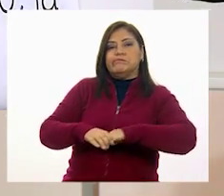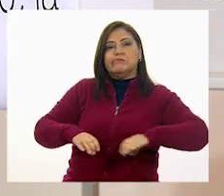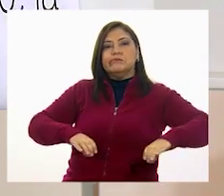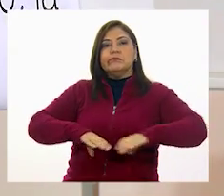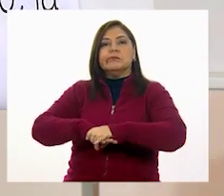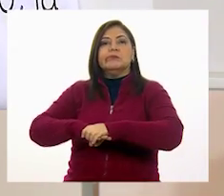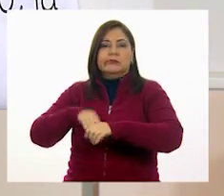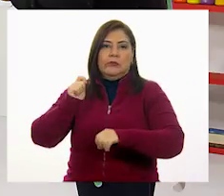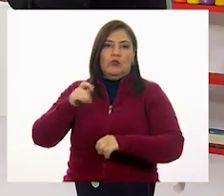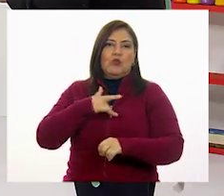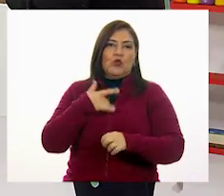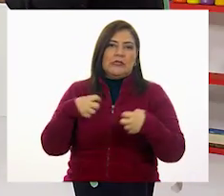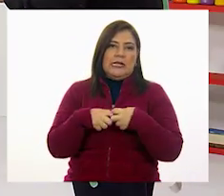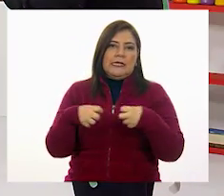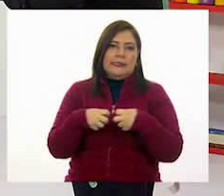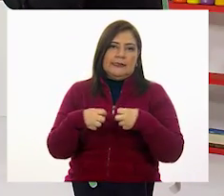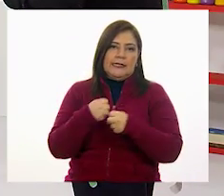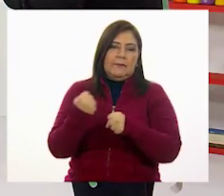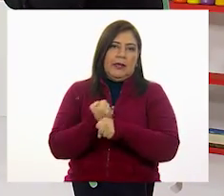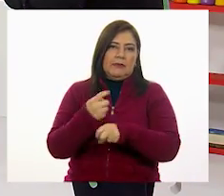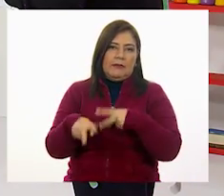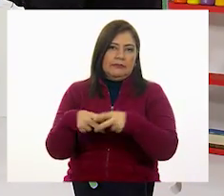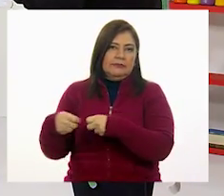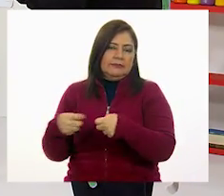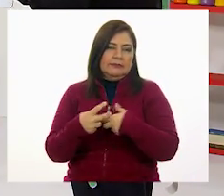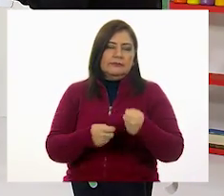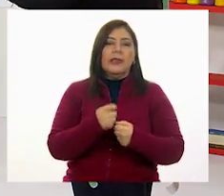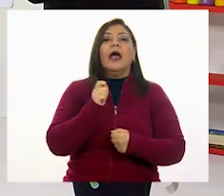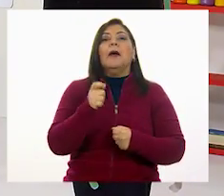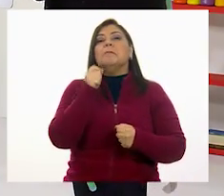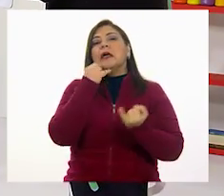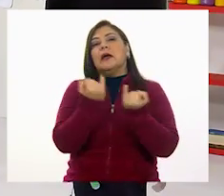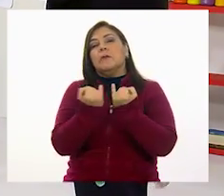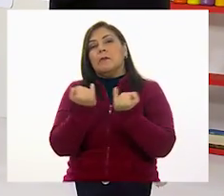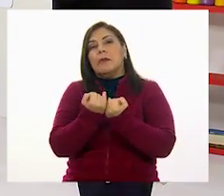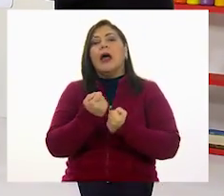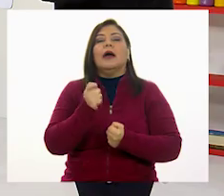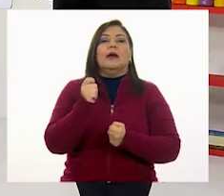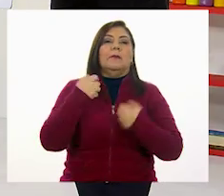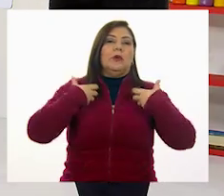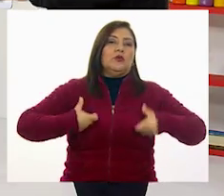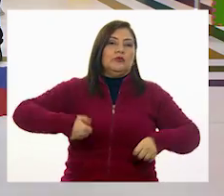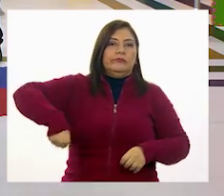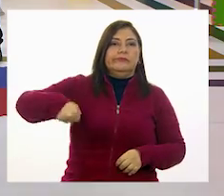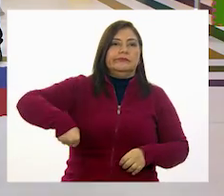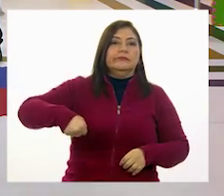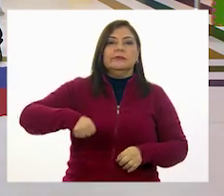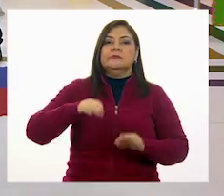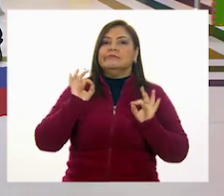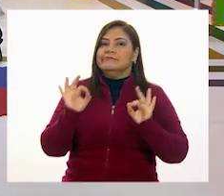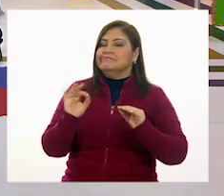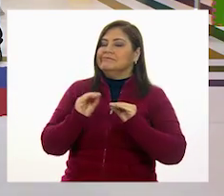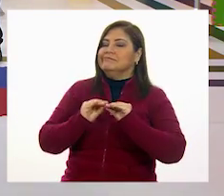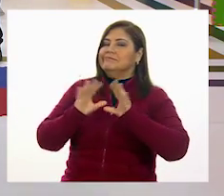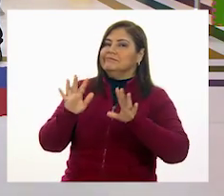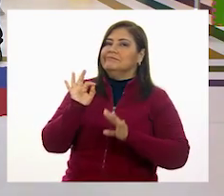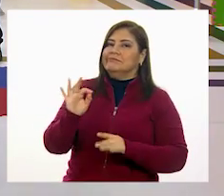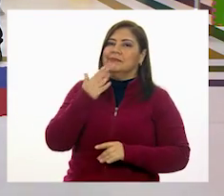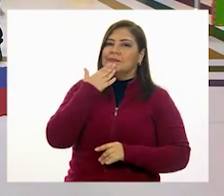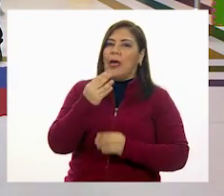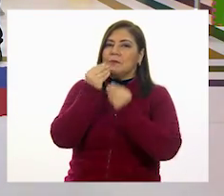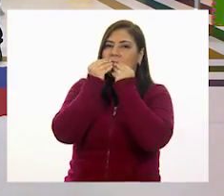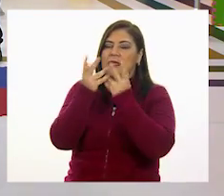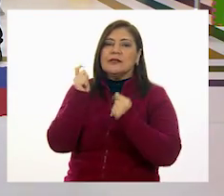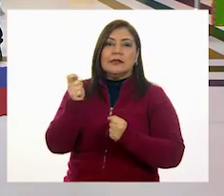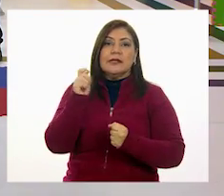los tenis. Claro, así ¿sí? como en la mano, la mochila. Así es. Y ahora sí, quedó maravilloso. Ya